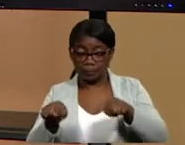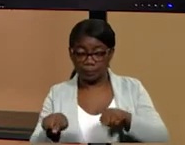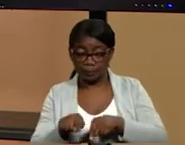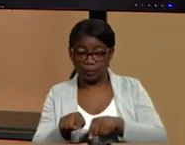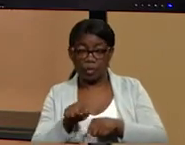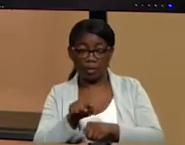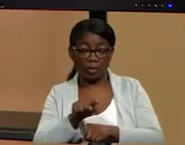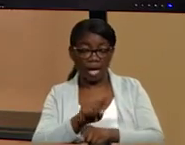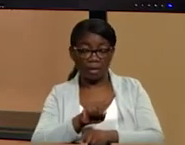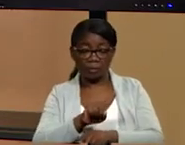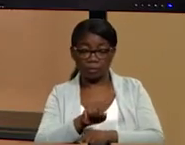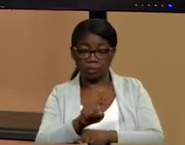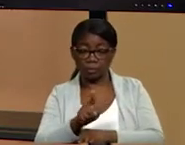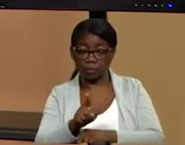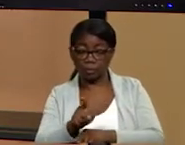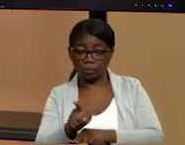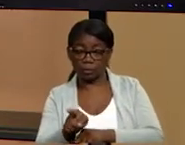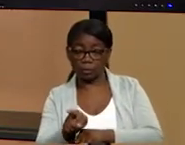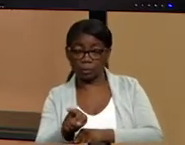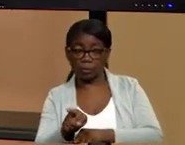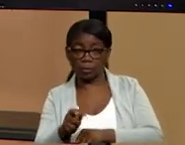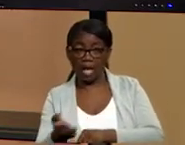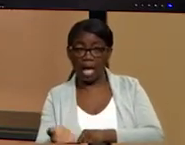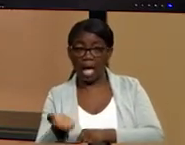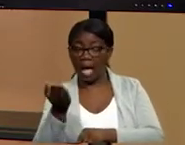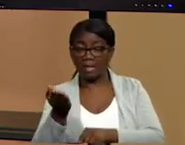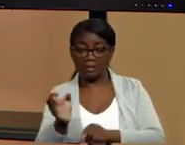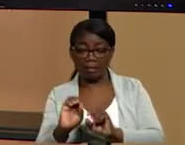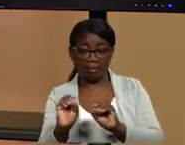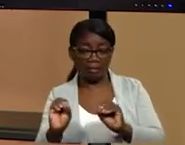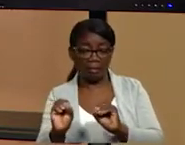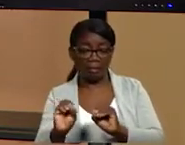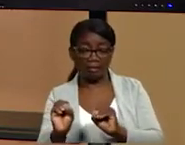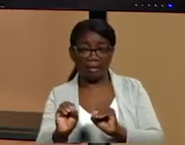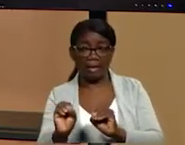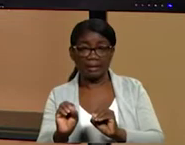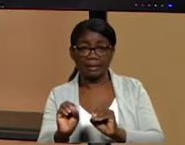alta resistencia. Casi no se va a registrar ningún valor. Lo que me indica